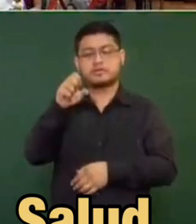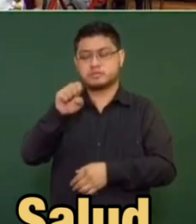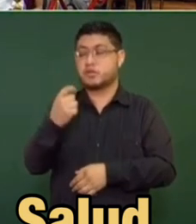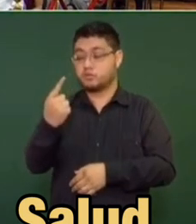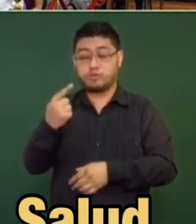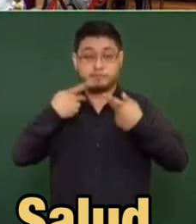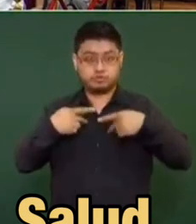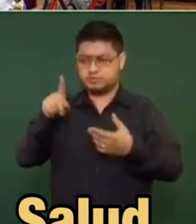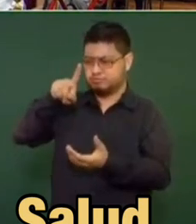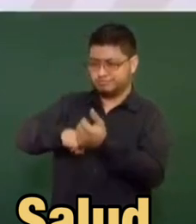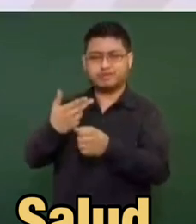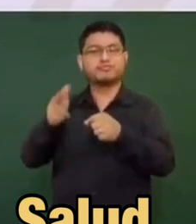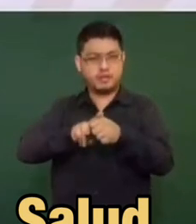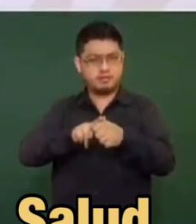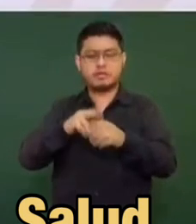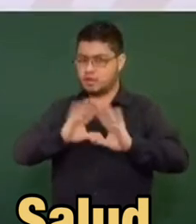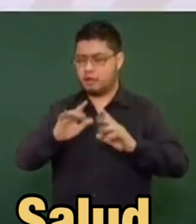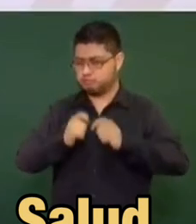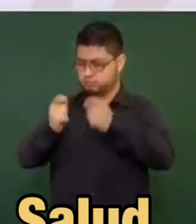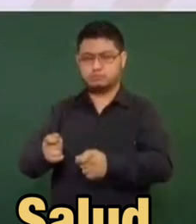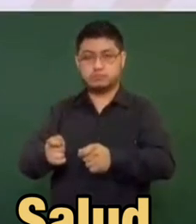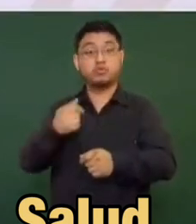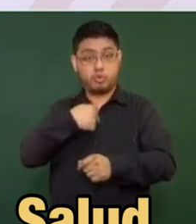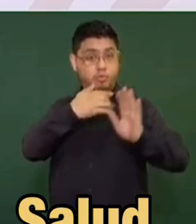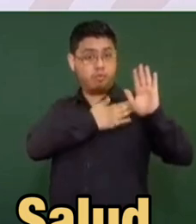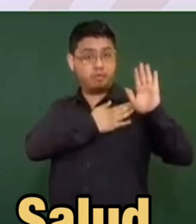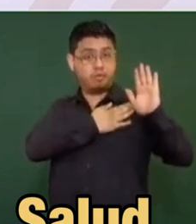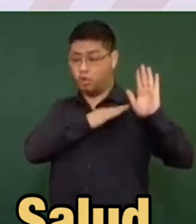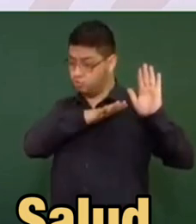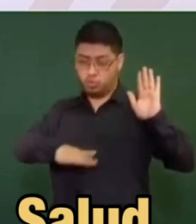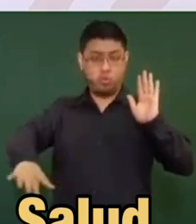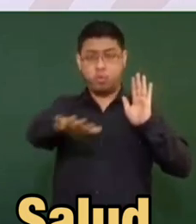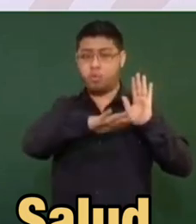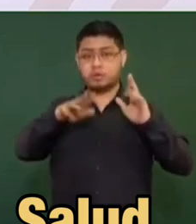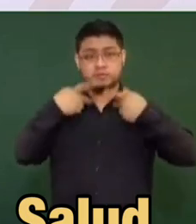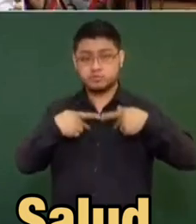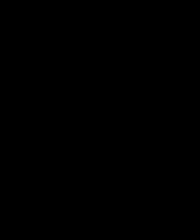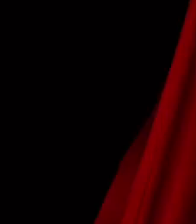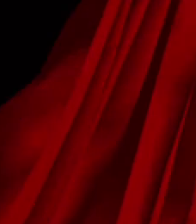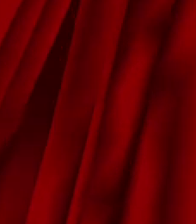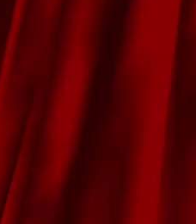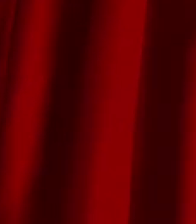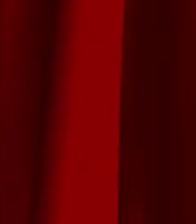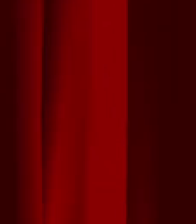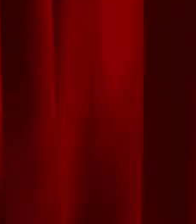8.861 trabajadores del sector salud. Voy a cumplir el compromiso de dejarlos basificados a todos los trabajadores del sector salud.